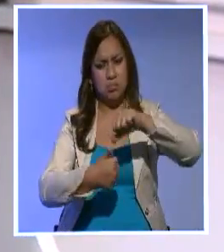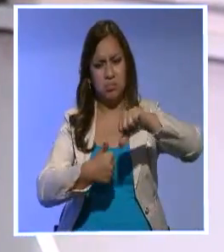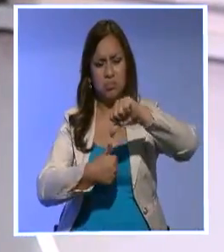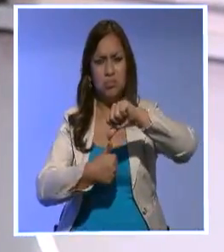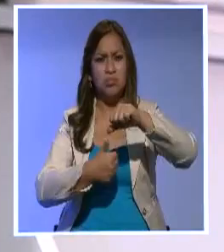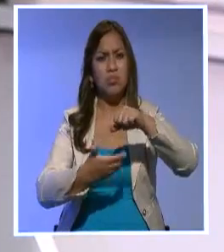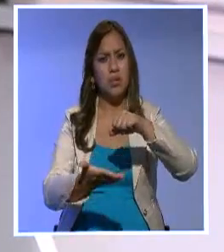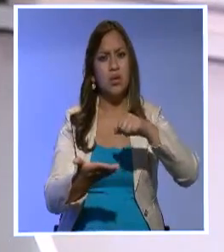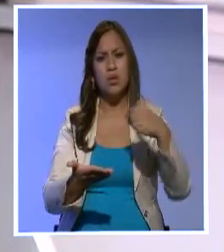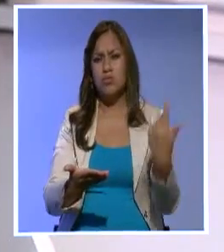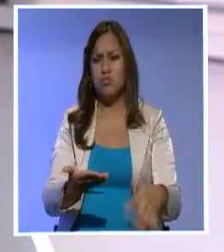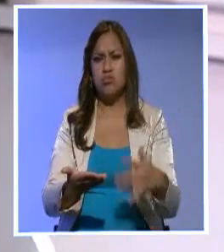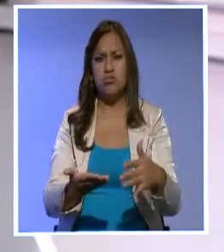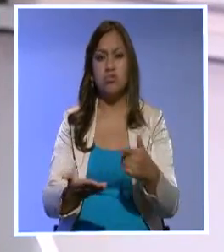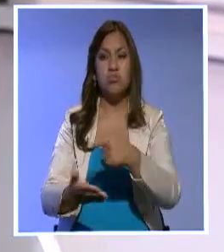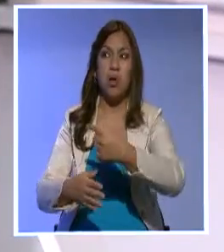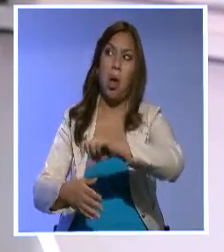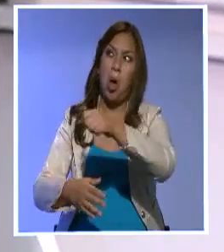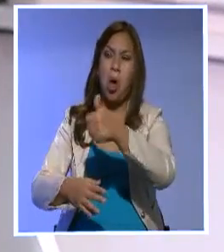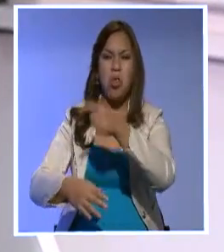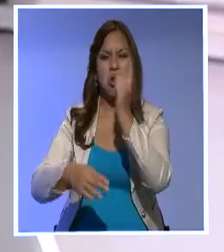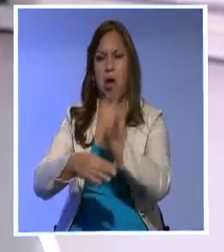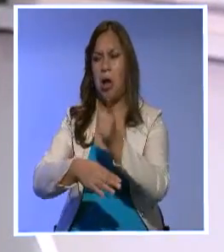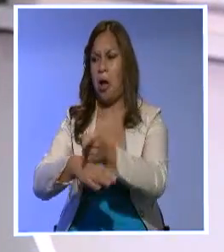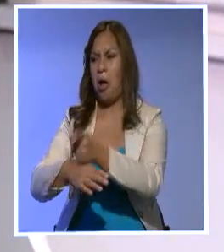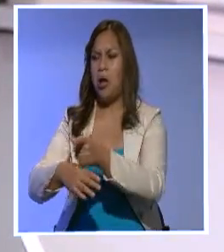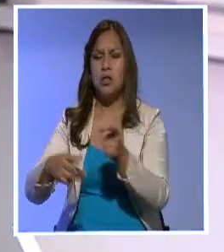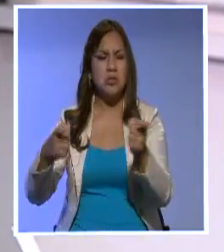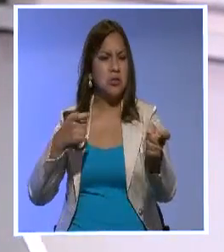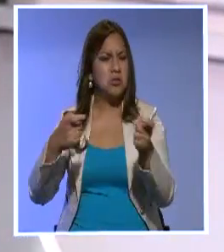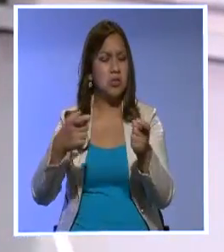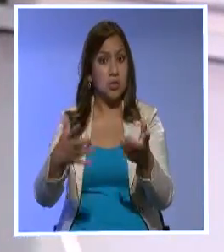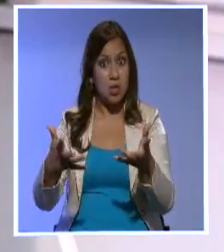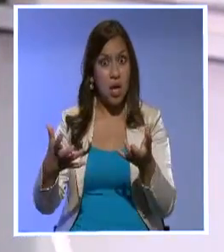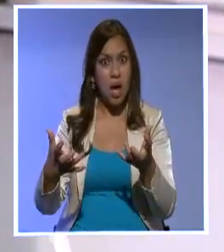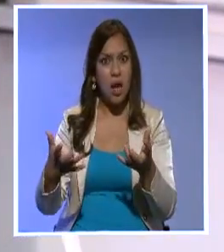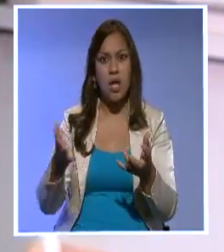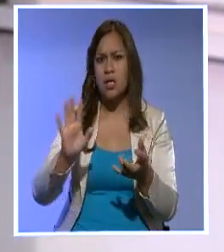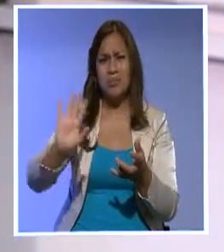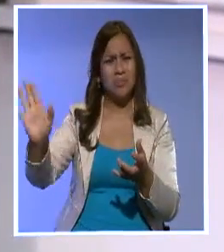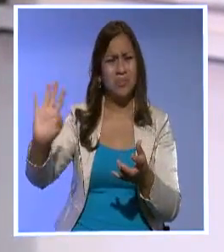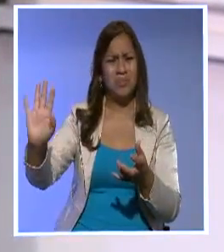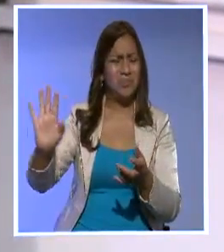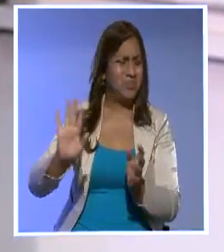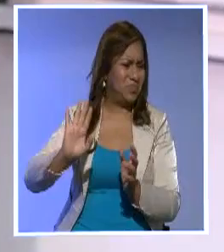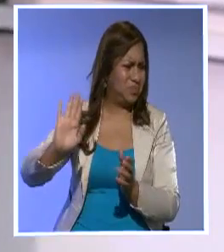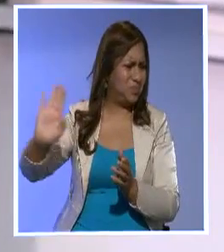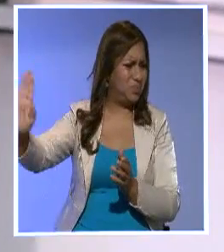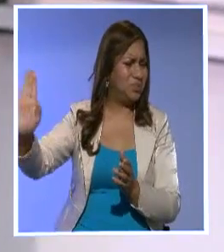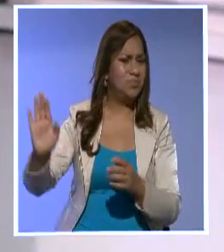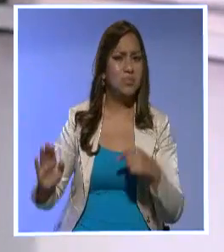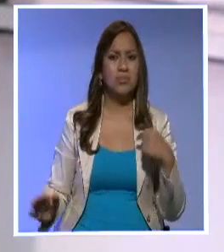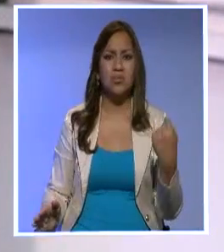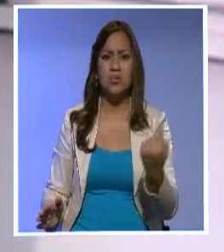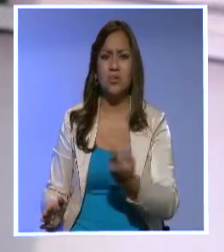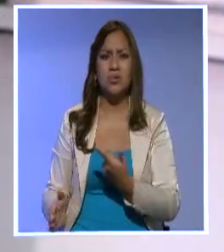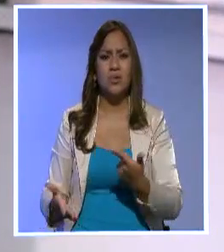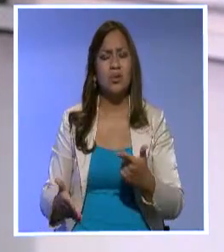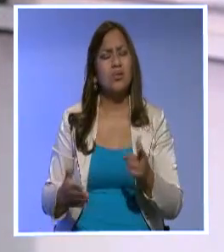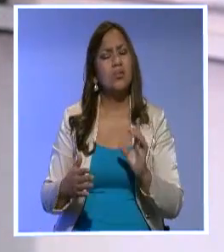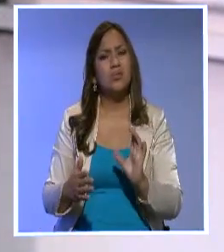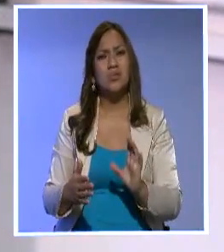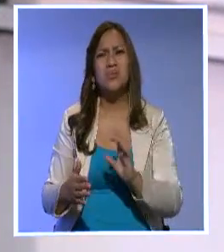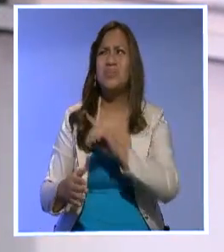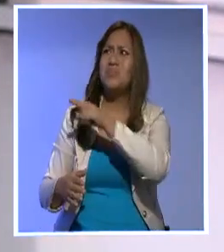totalmente autoritario contra regímenes que nos han implementado en una cultura